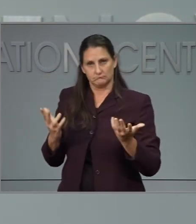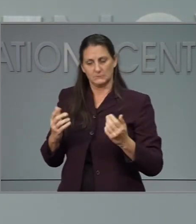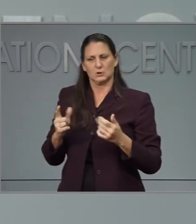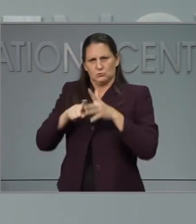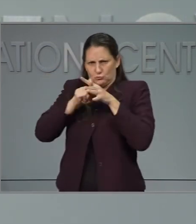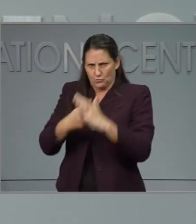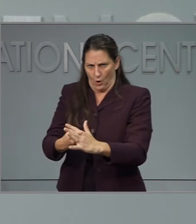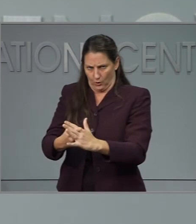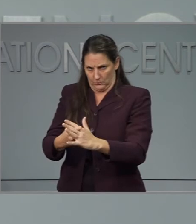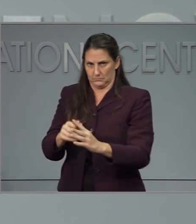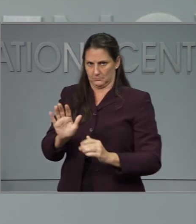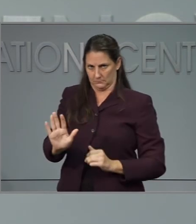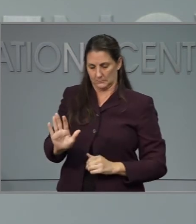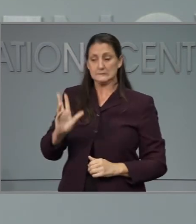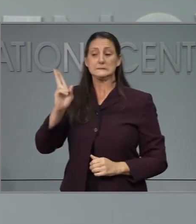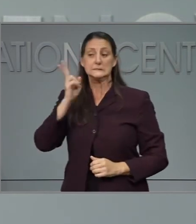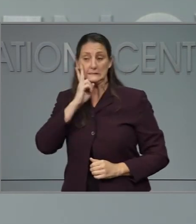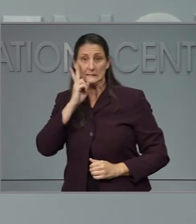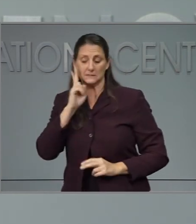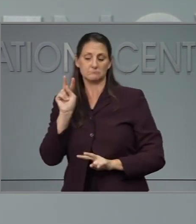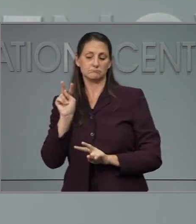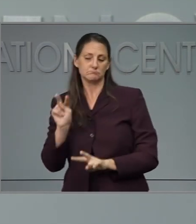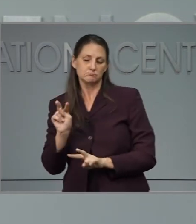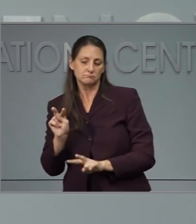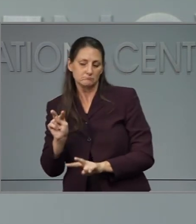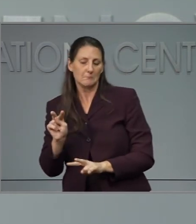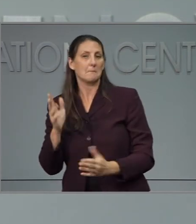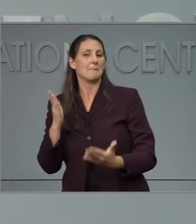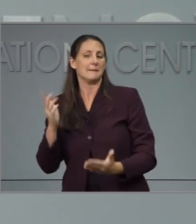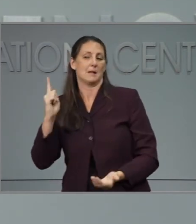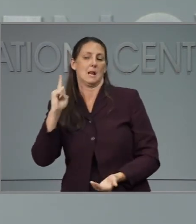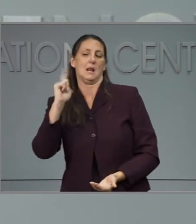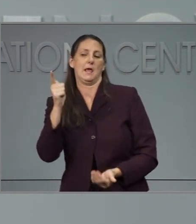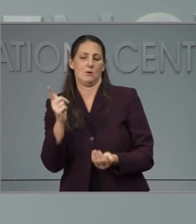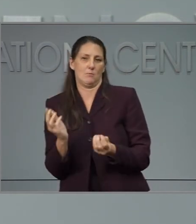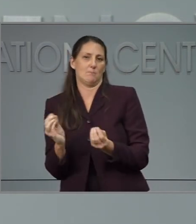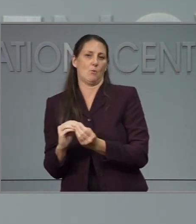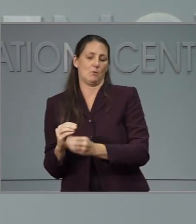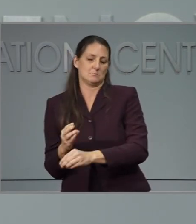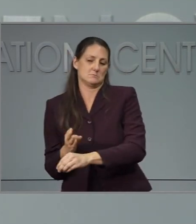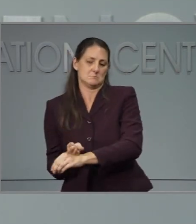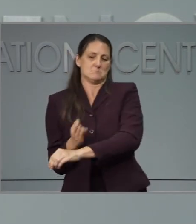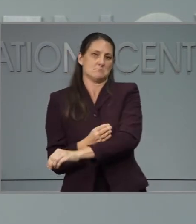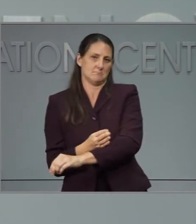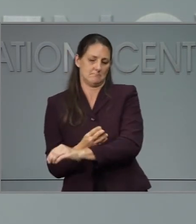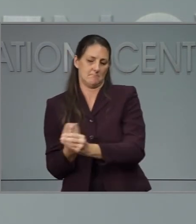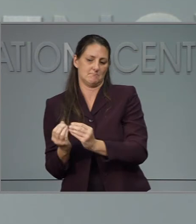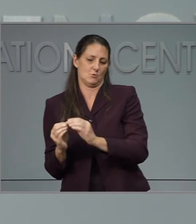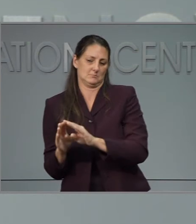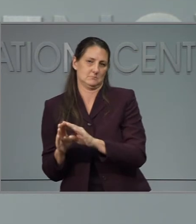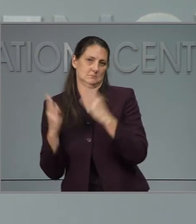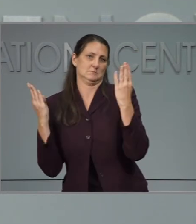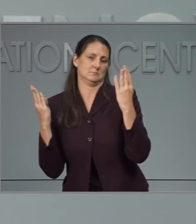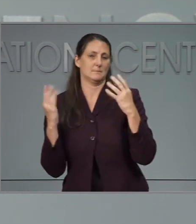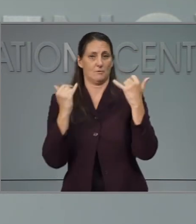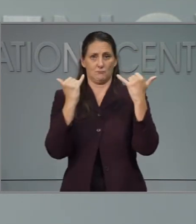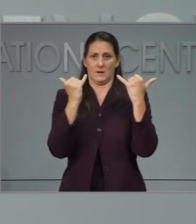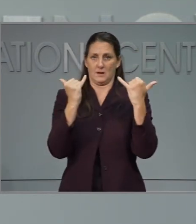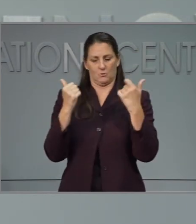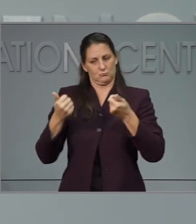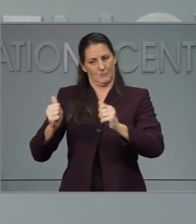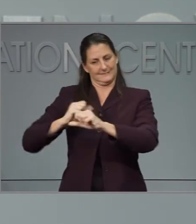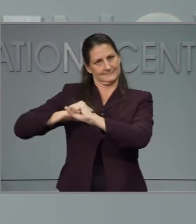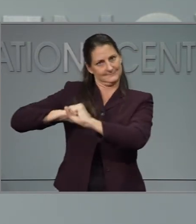que queremos tomar los pasos gradualmente para que los residentes de estas instituciones estén a salvo y